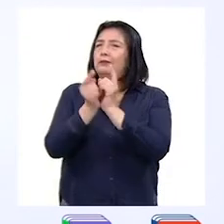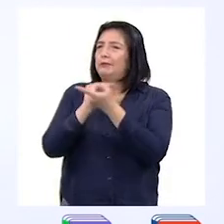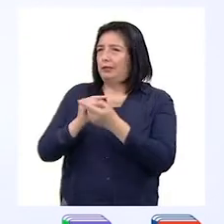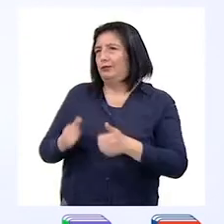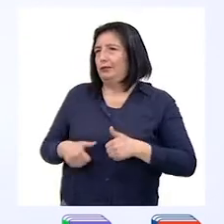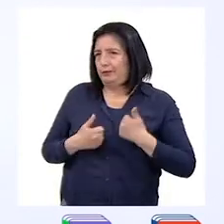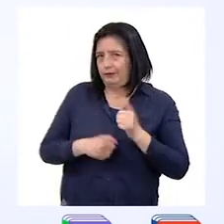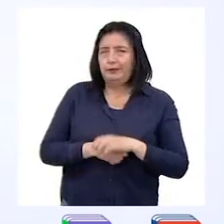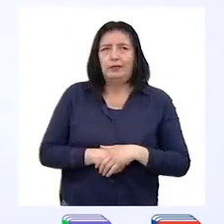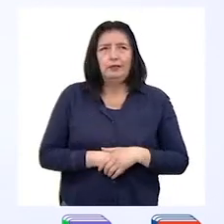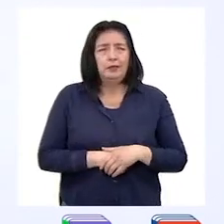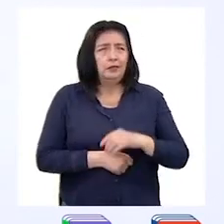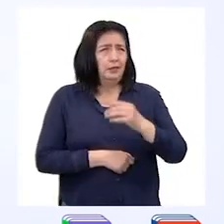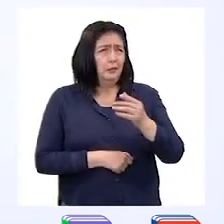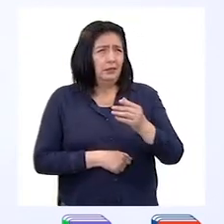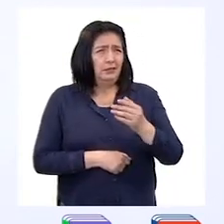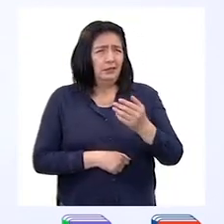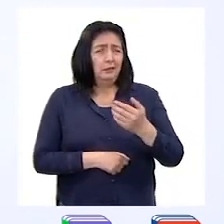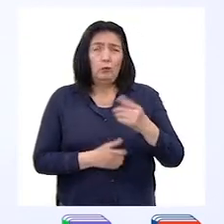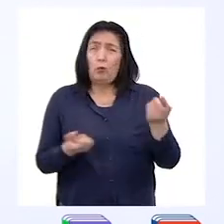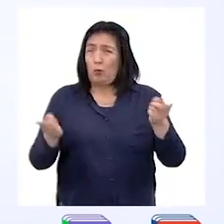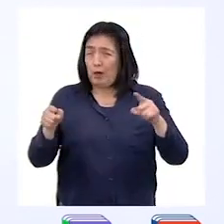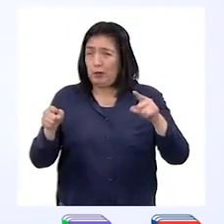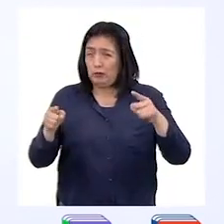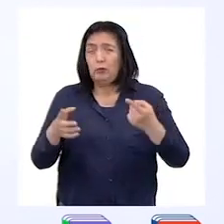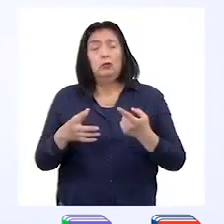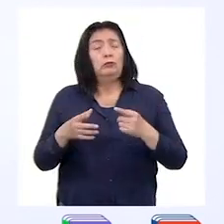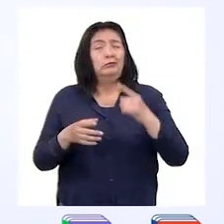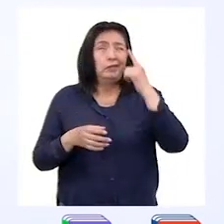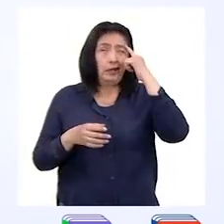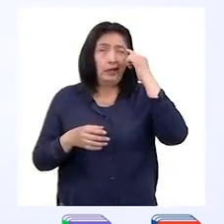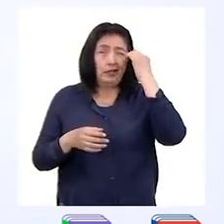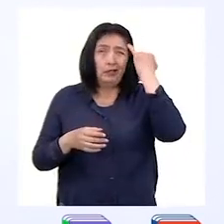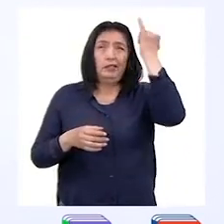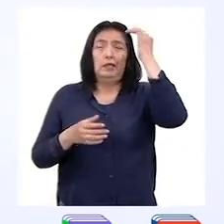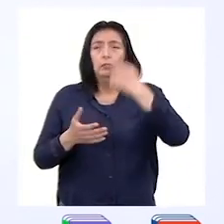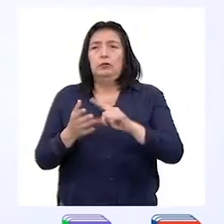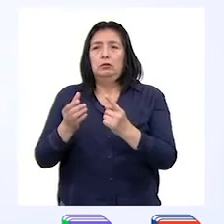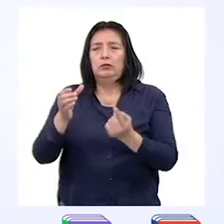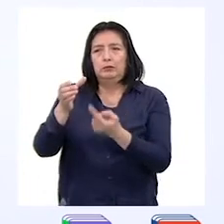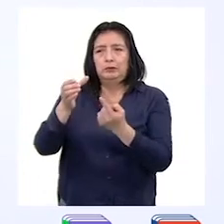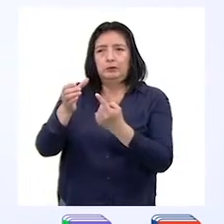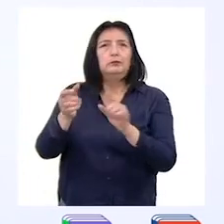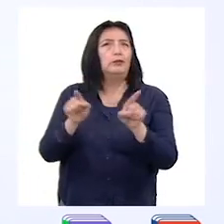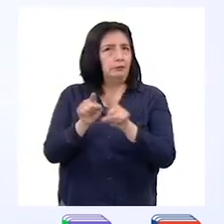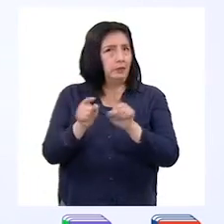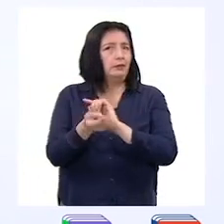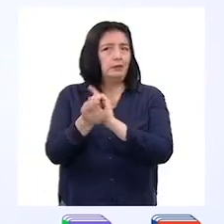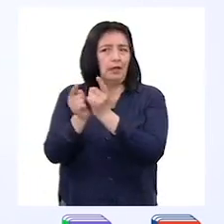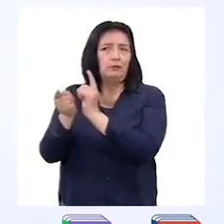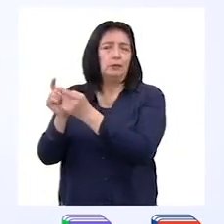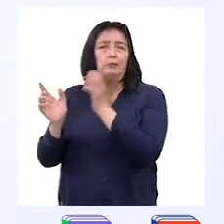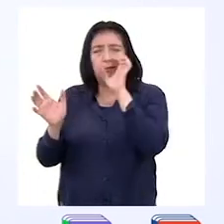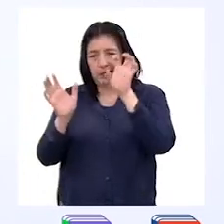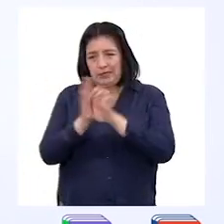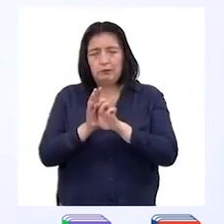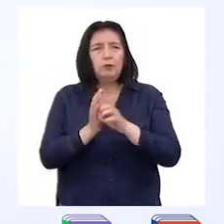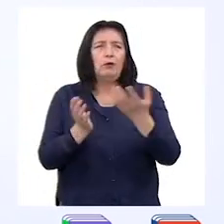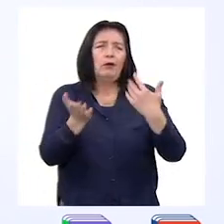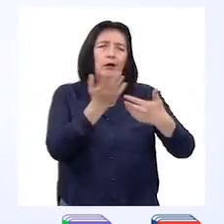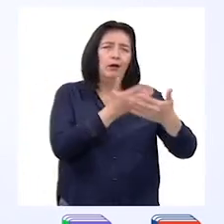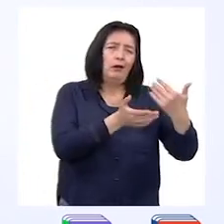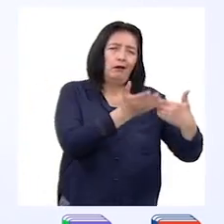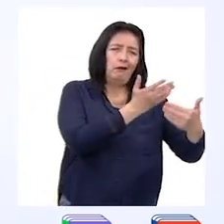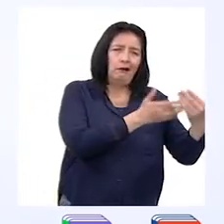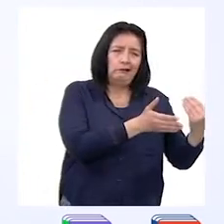nuestras vidas. Desde que se inventó, la licuadora también ha tenido muchos cambios. Por ejemplo, en su origen,